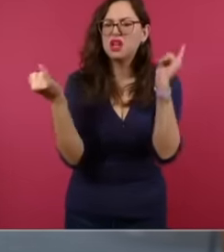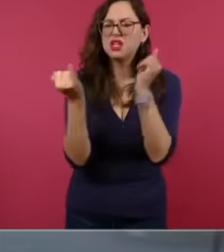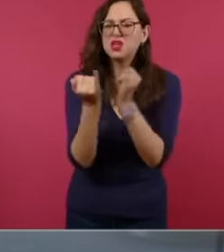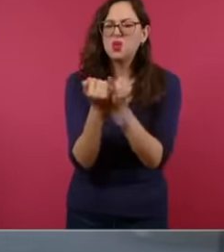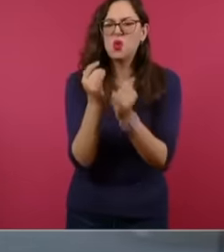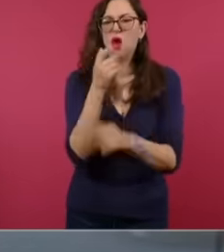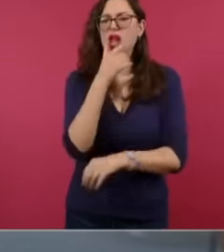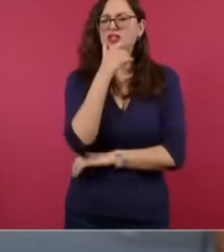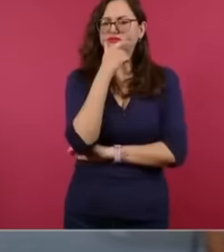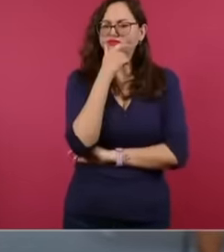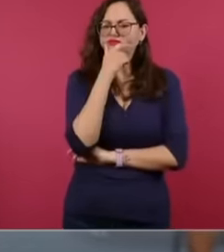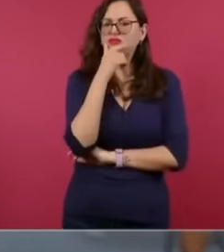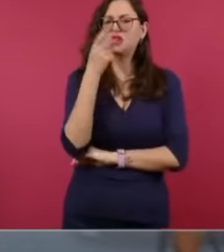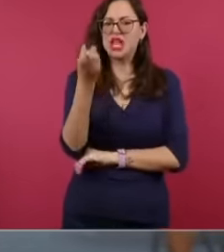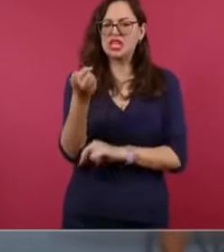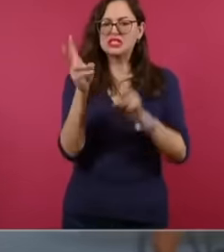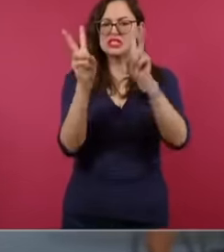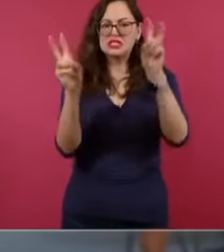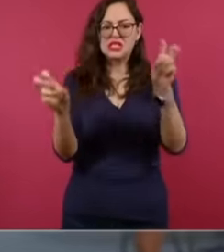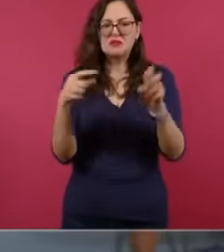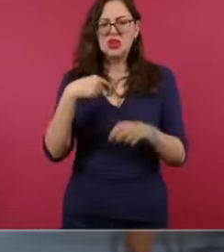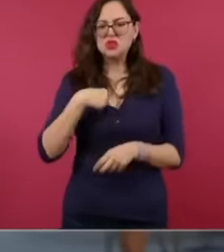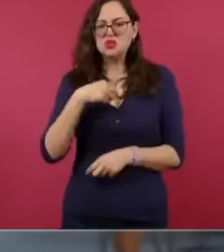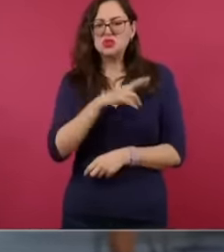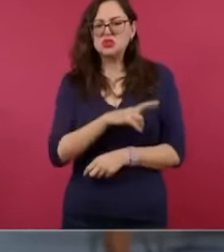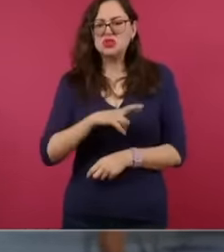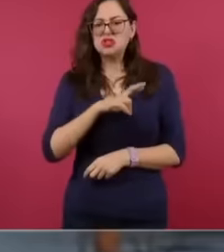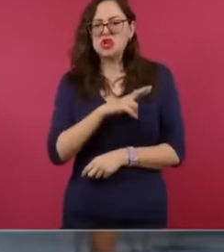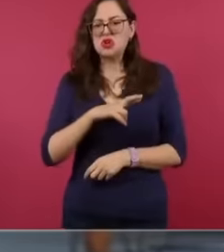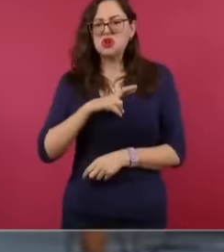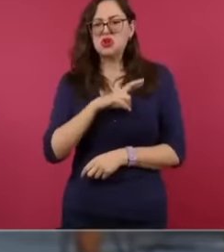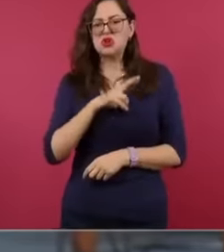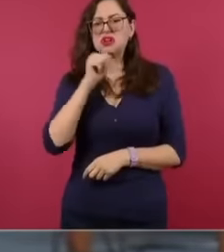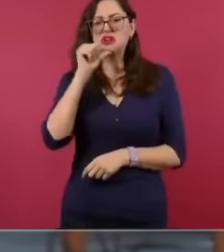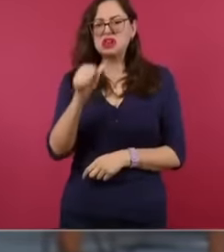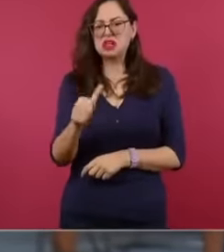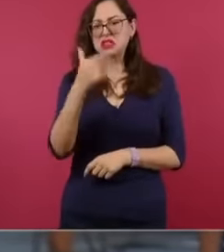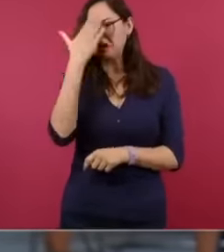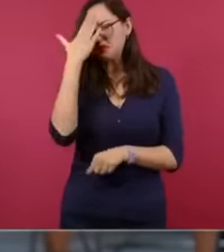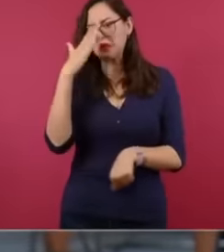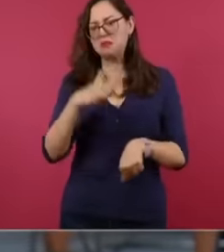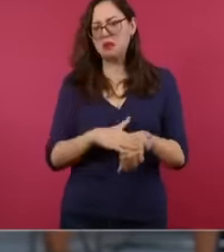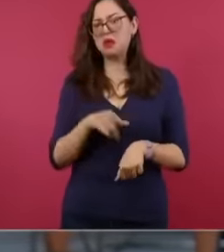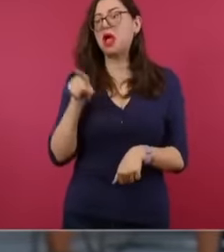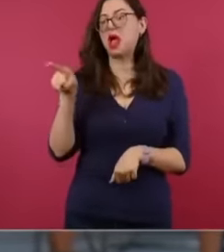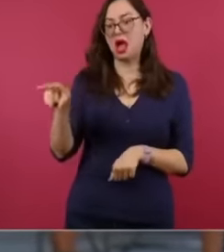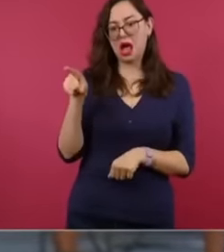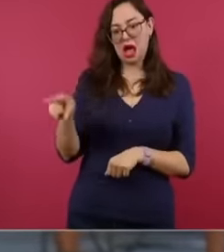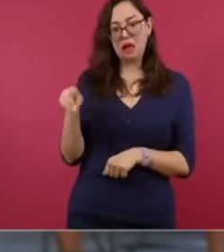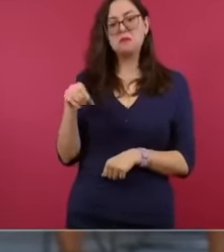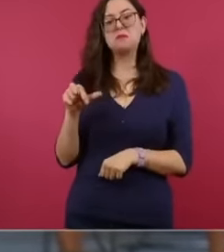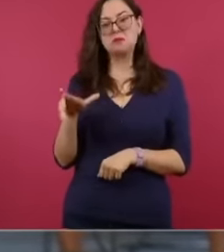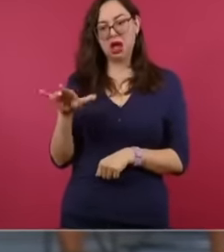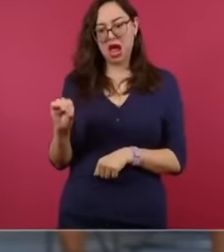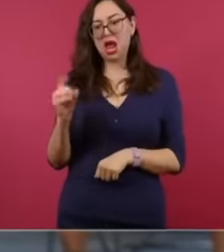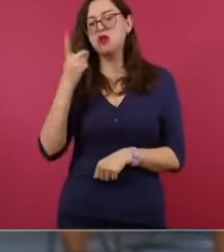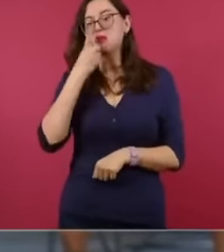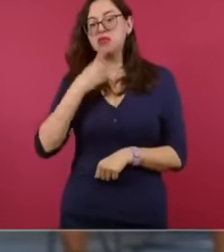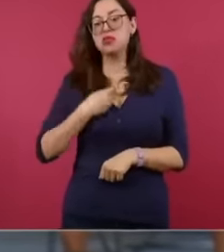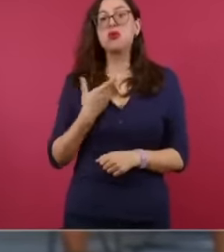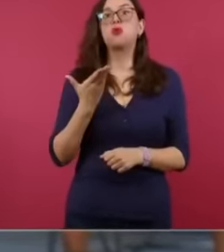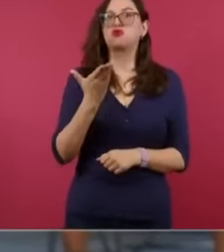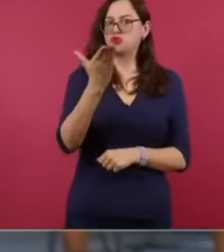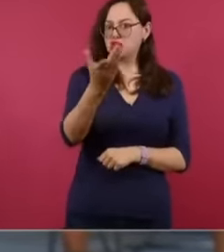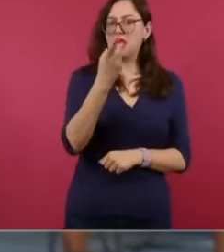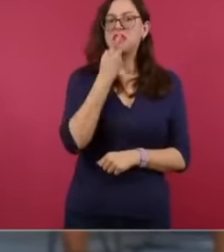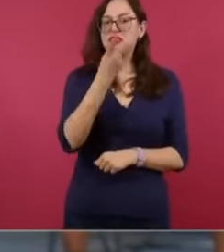soy rencoroso. No soy rencoroso, pero tengo buena memoria. Esa yo la conocí con Manlio en sus tiempos. Y aquí se la he escuchado